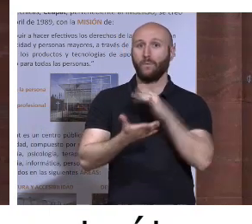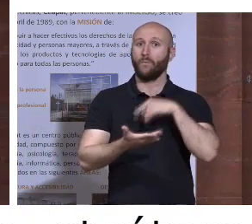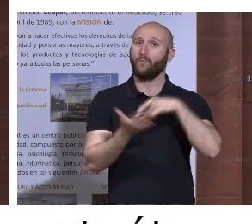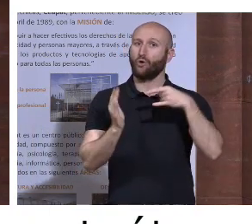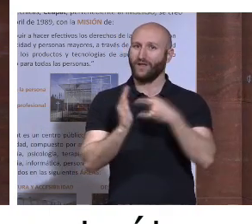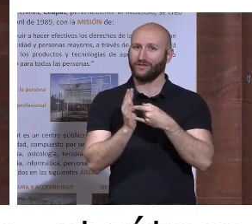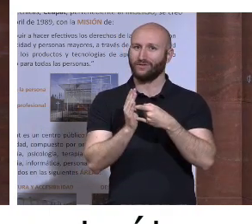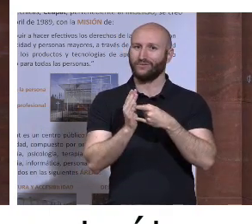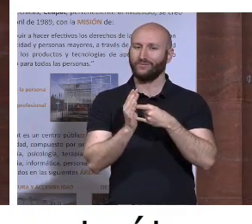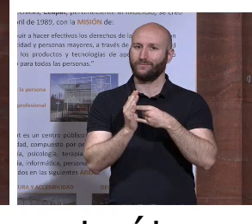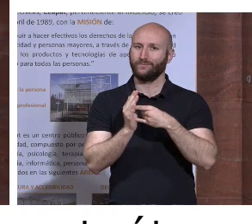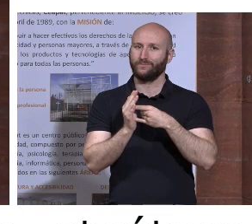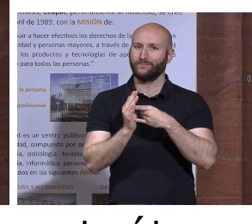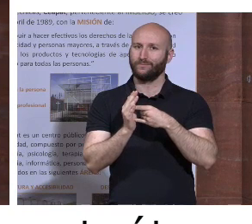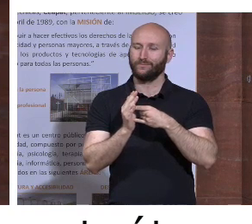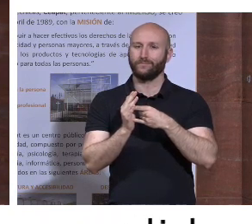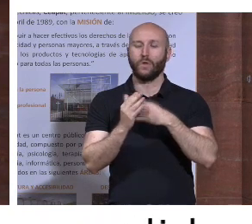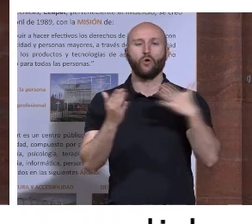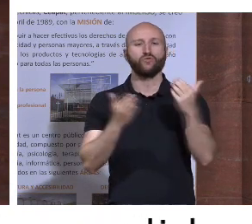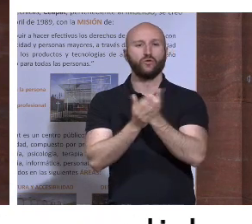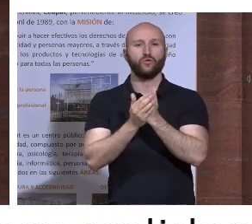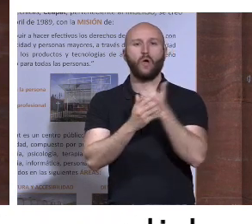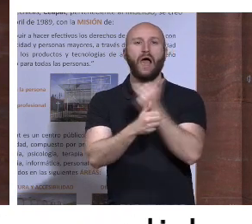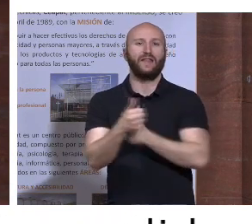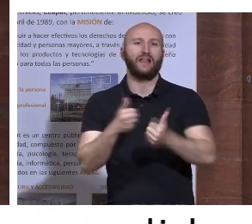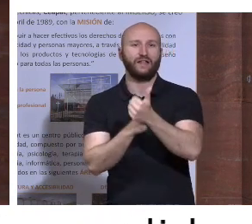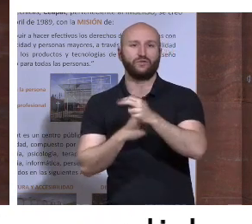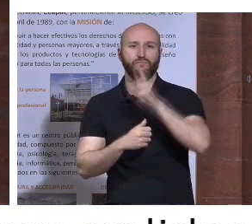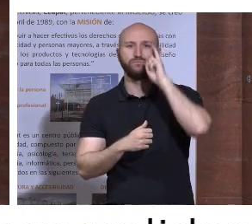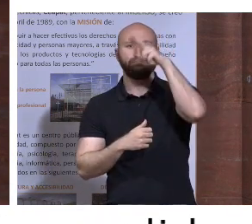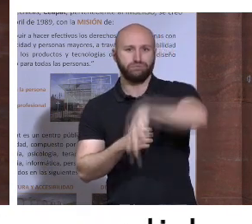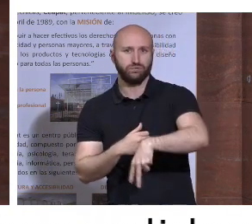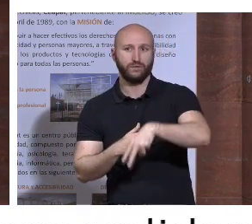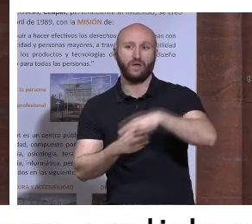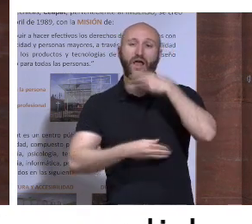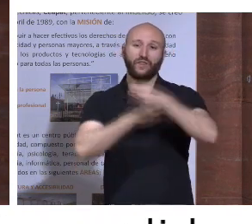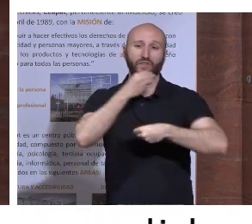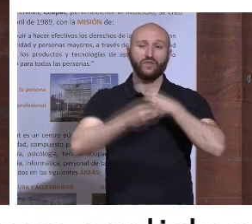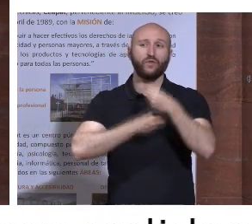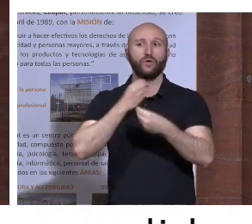para validar los adelantos, llevando a cabo test,